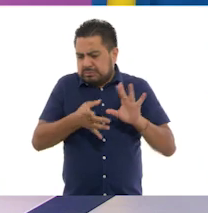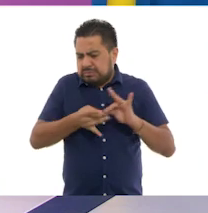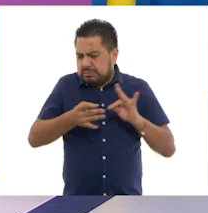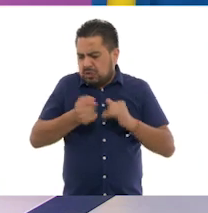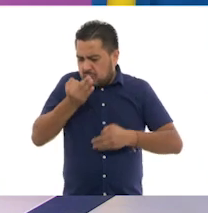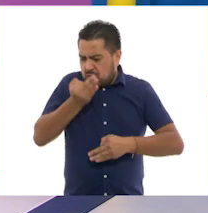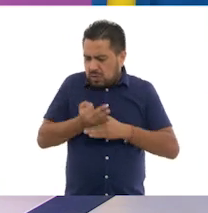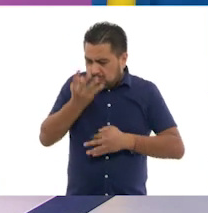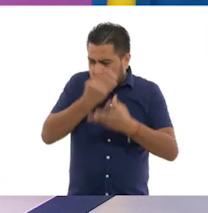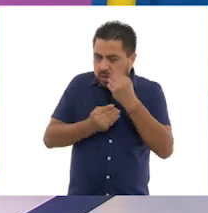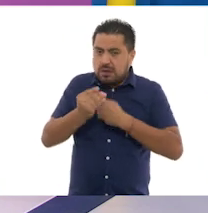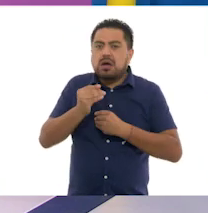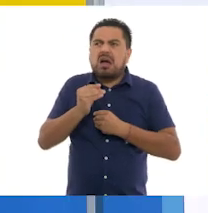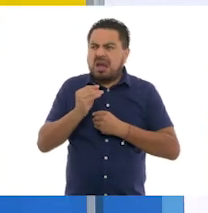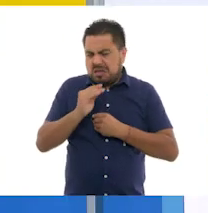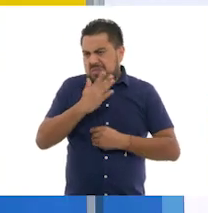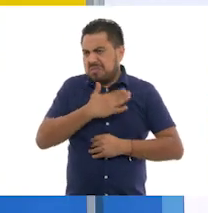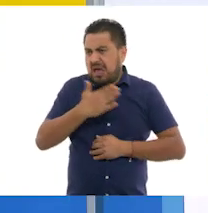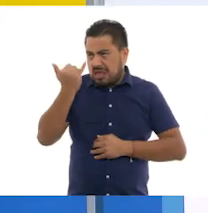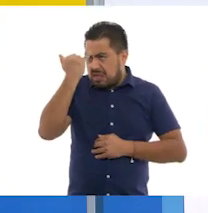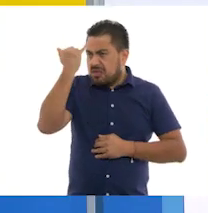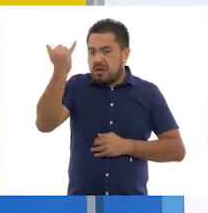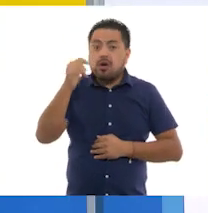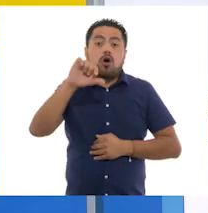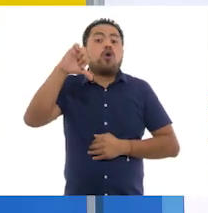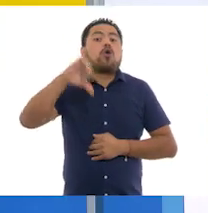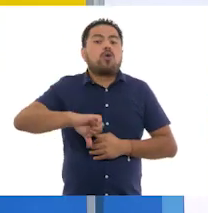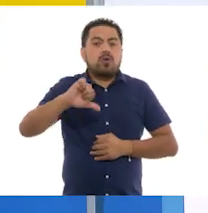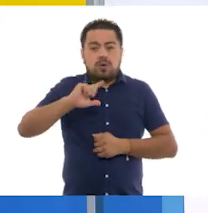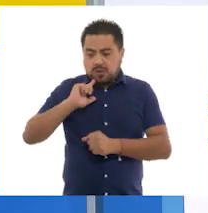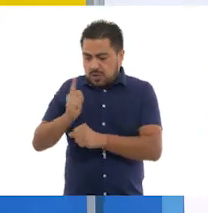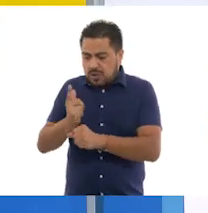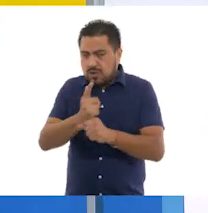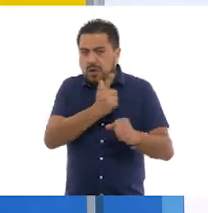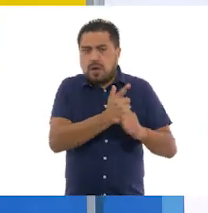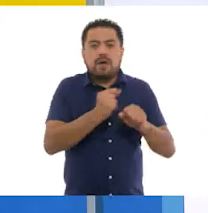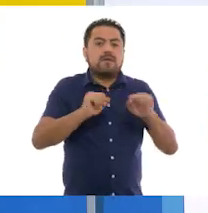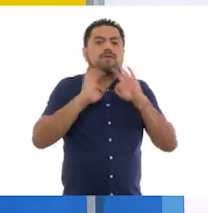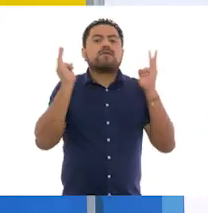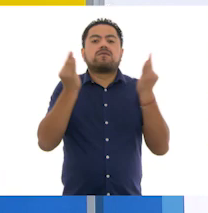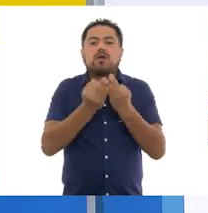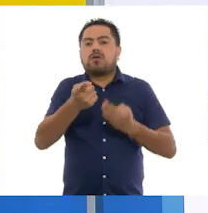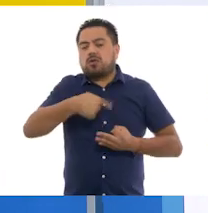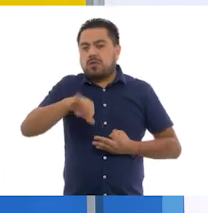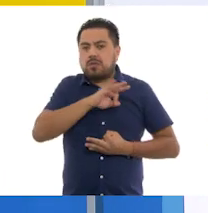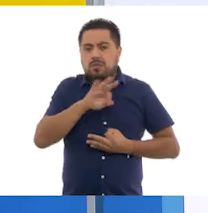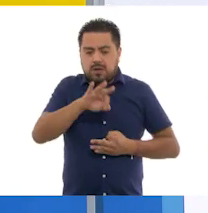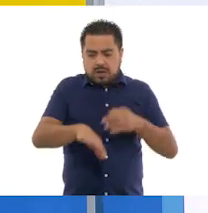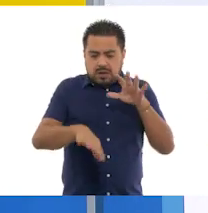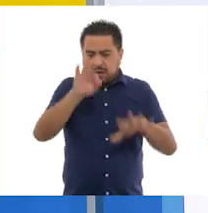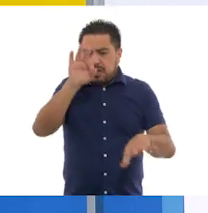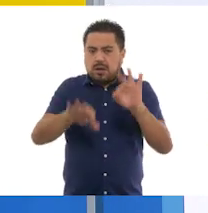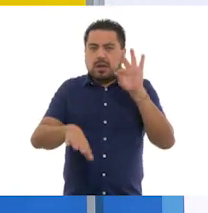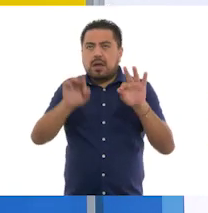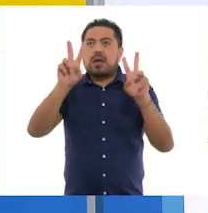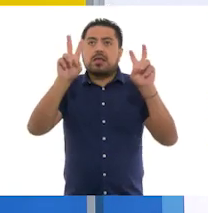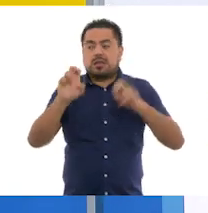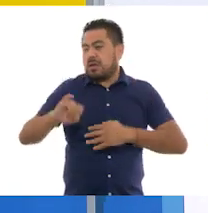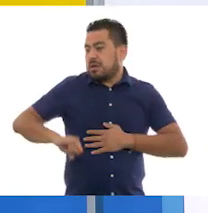hoy? Me parece excelente idea, Juan. El día de hoy identificamos una forma en que podemos seleccionar temas de nuestro